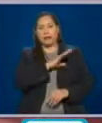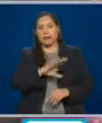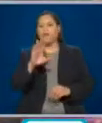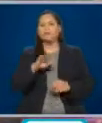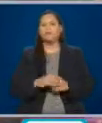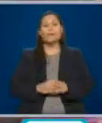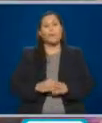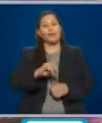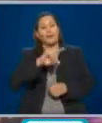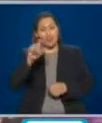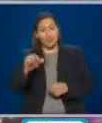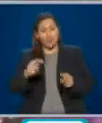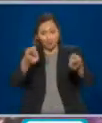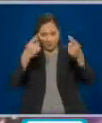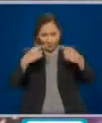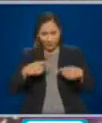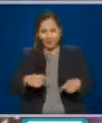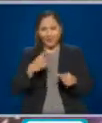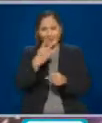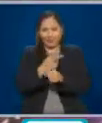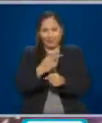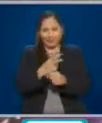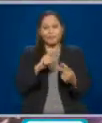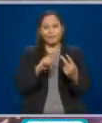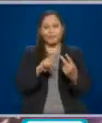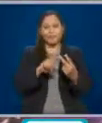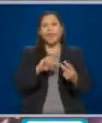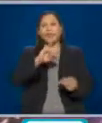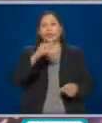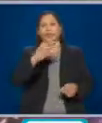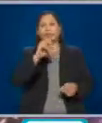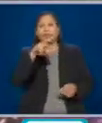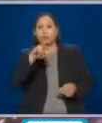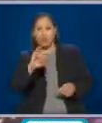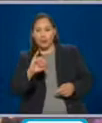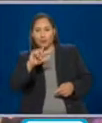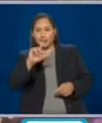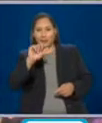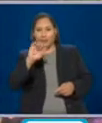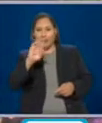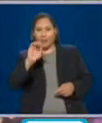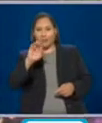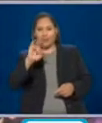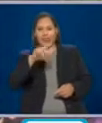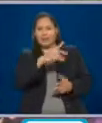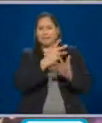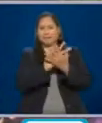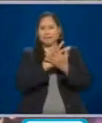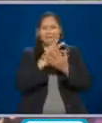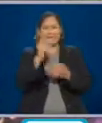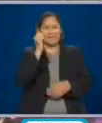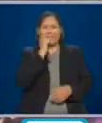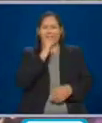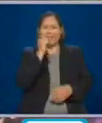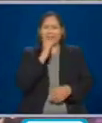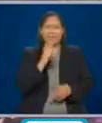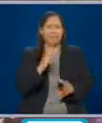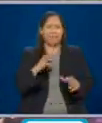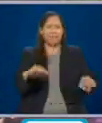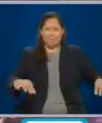sí. Y luego nos vamos a ir con Johnny Laboriel, que yo creo que era el más excéntrico, el